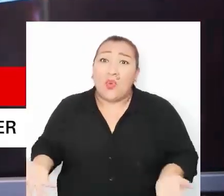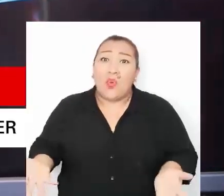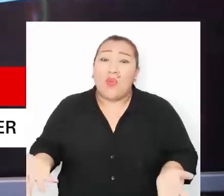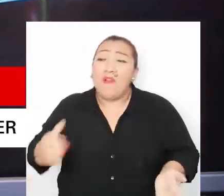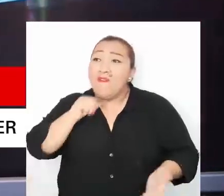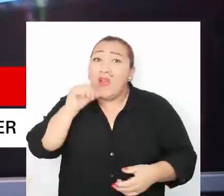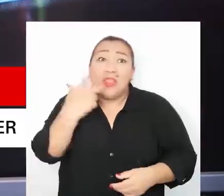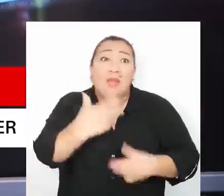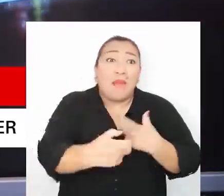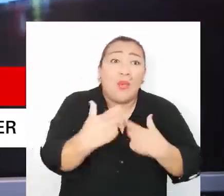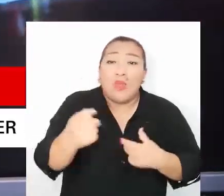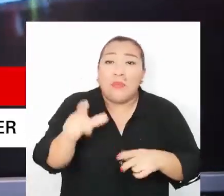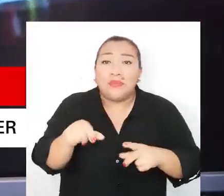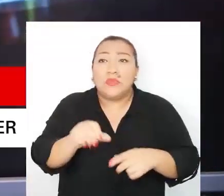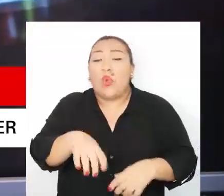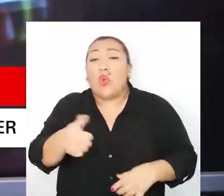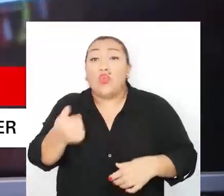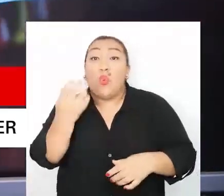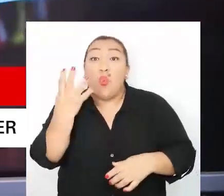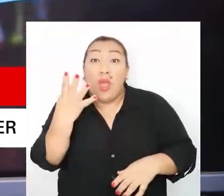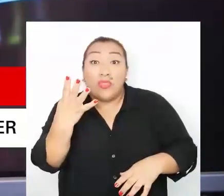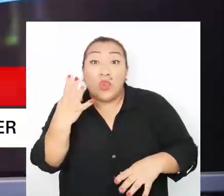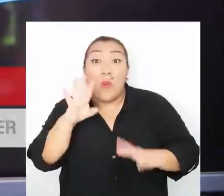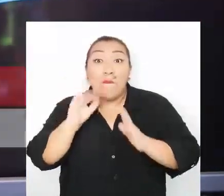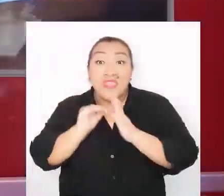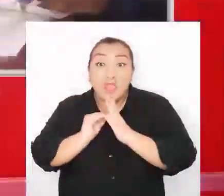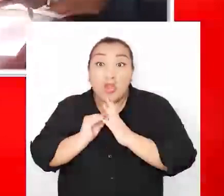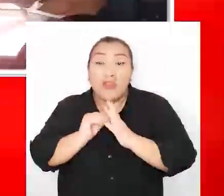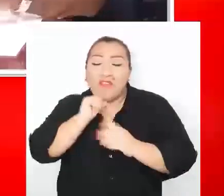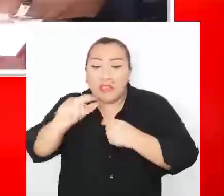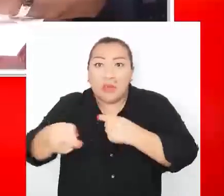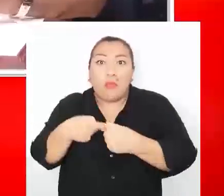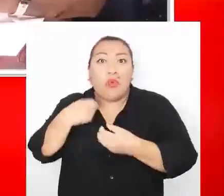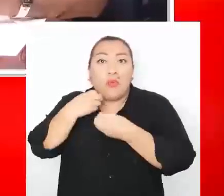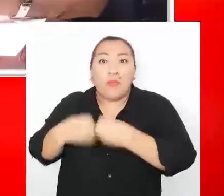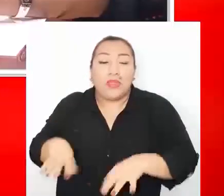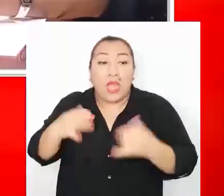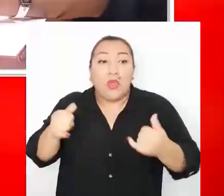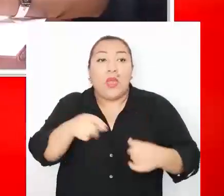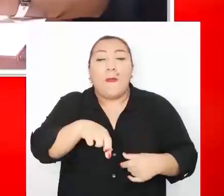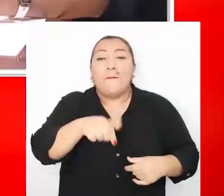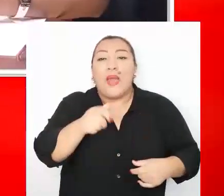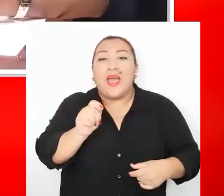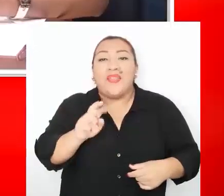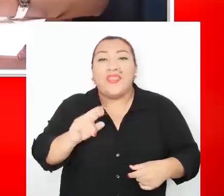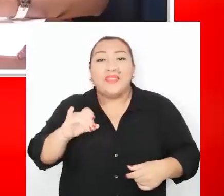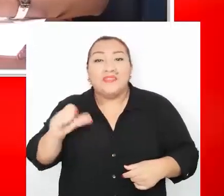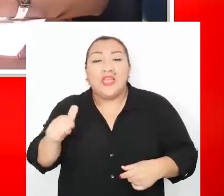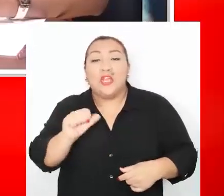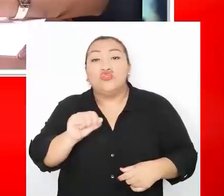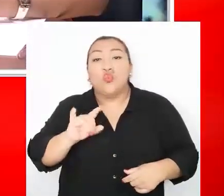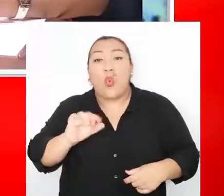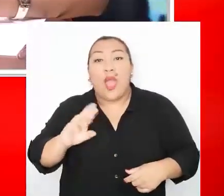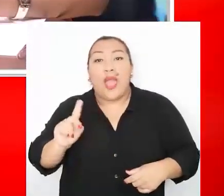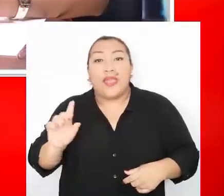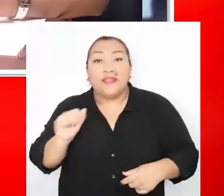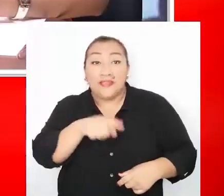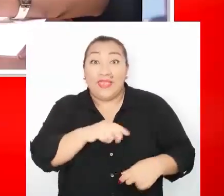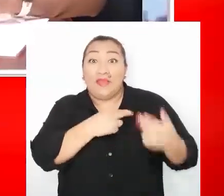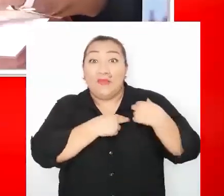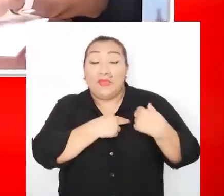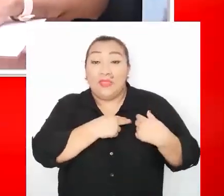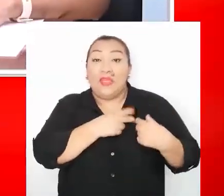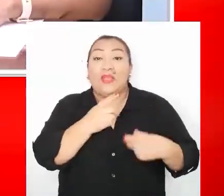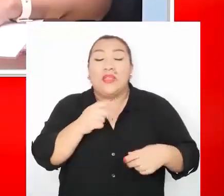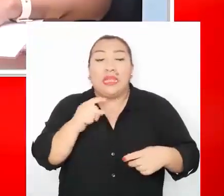del país y otras 4 millones están en riesgo de caducar. Se encuentra con nosotros Patricia Suárez, subgerente de control del sector salud de la